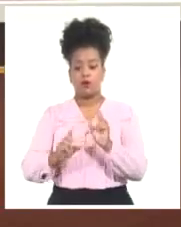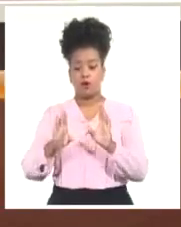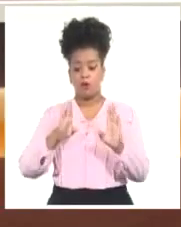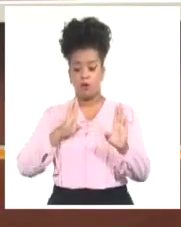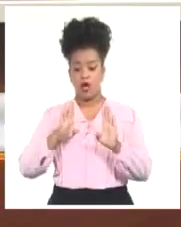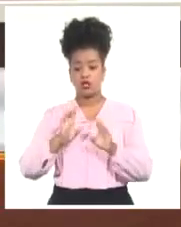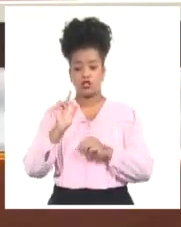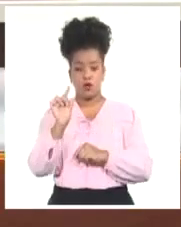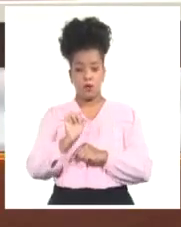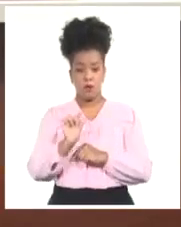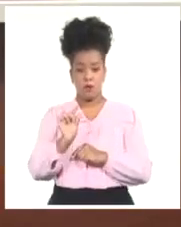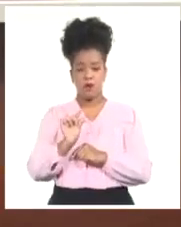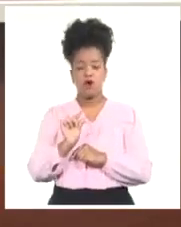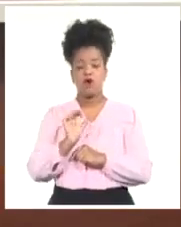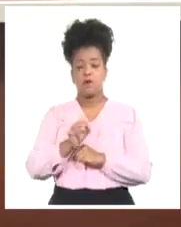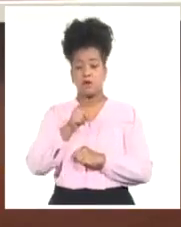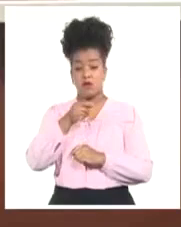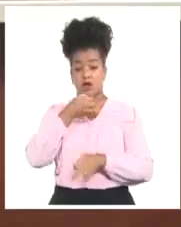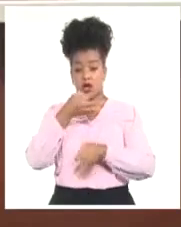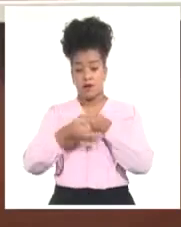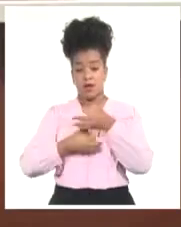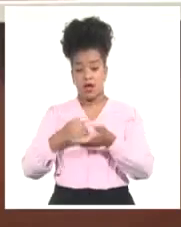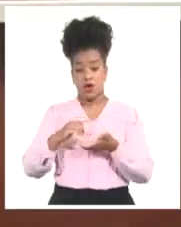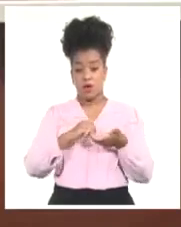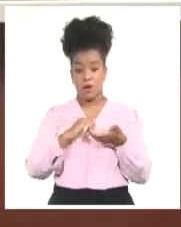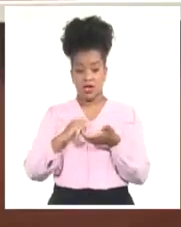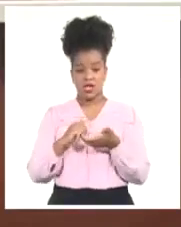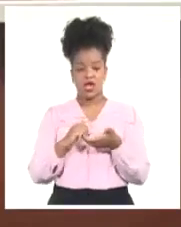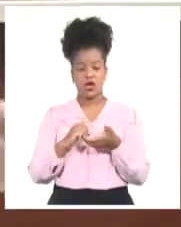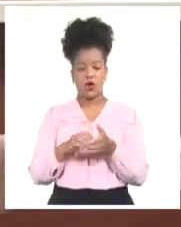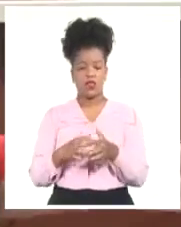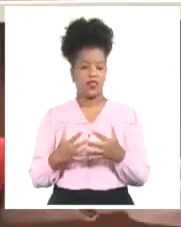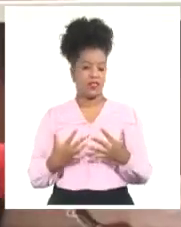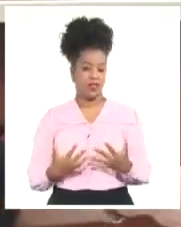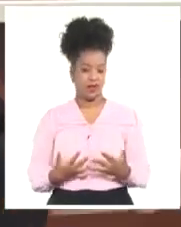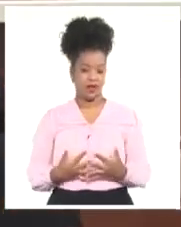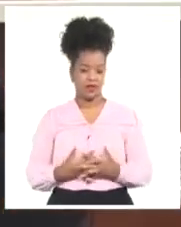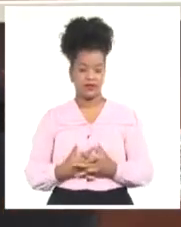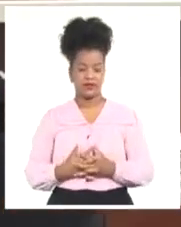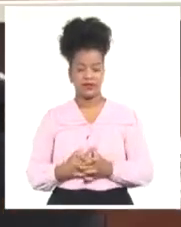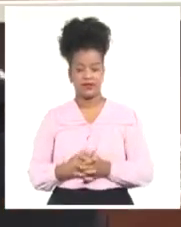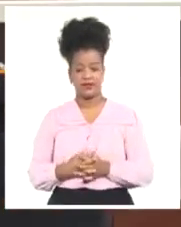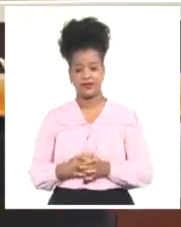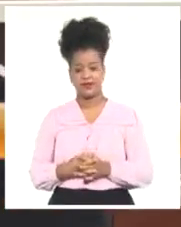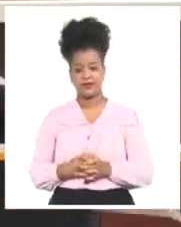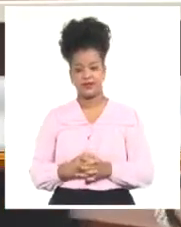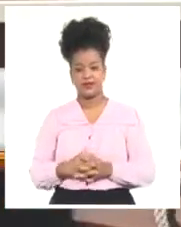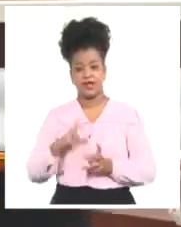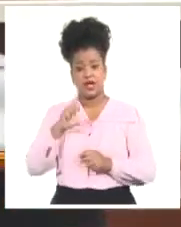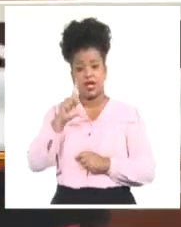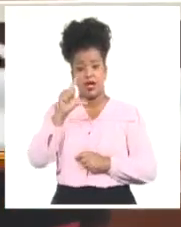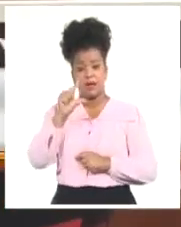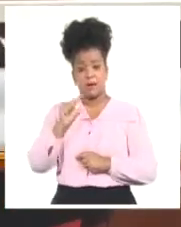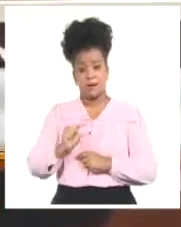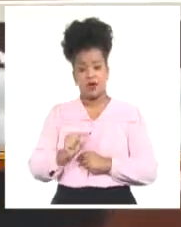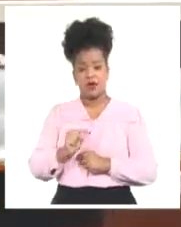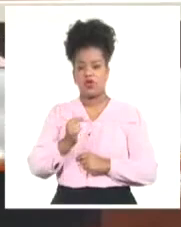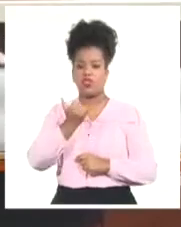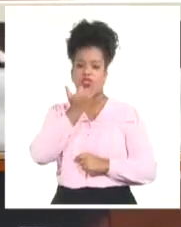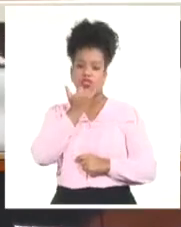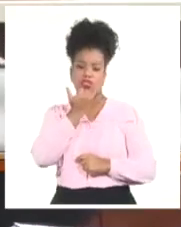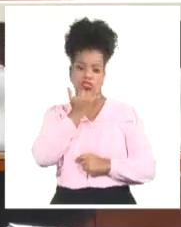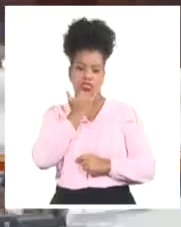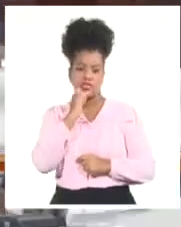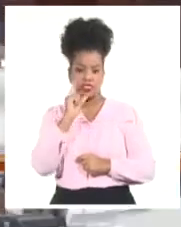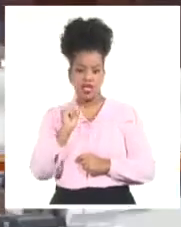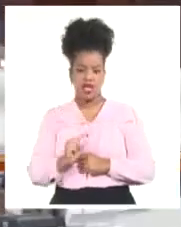y al mediano plazo, como explicaba el compañero Alejandro, a partir de disminuir el elevado déficit